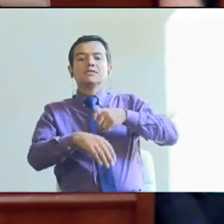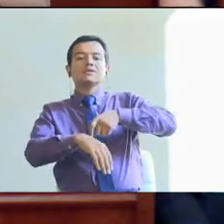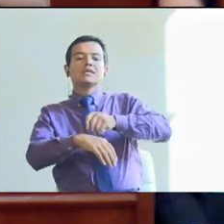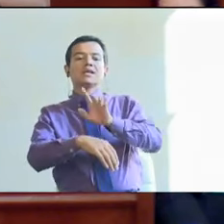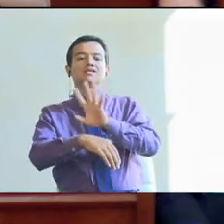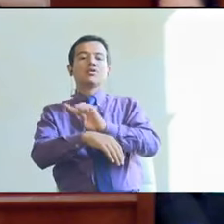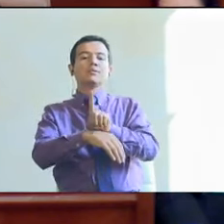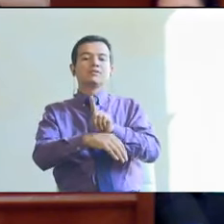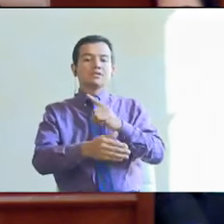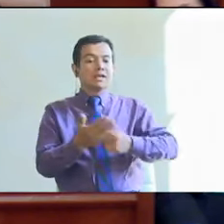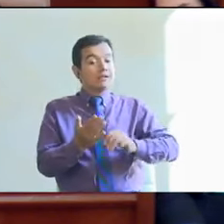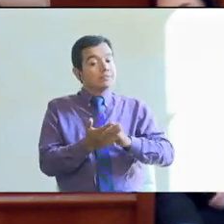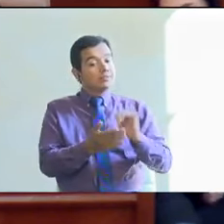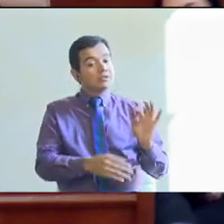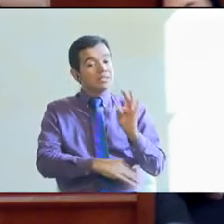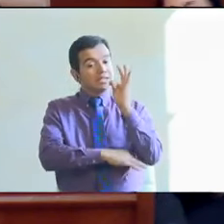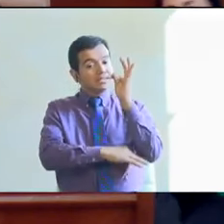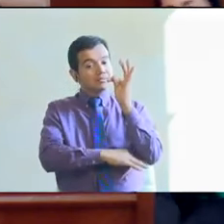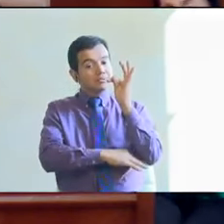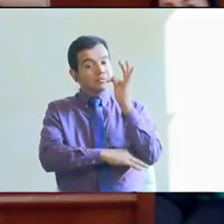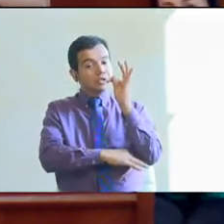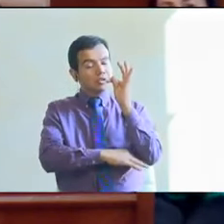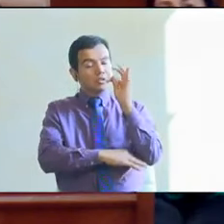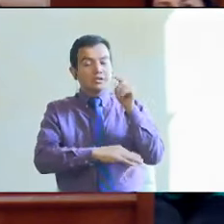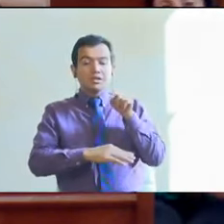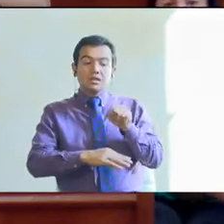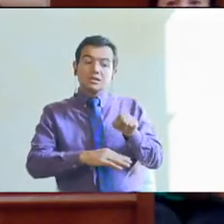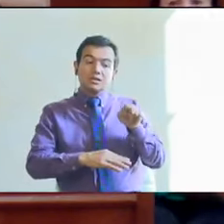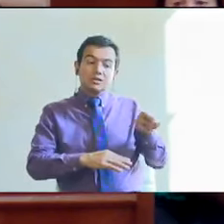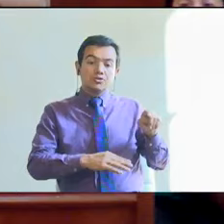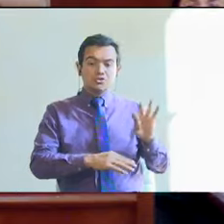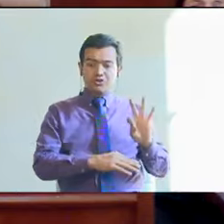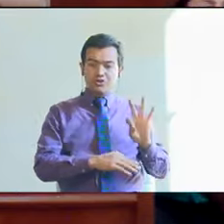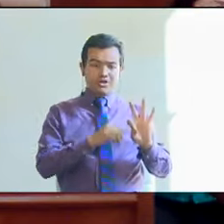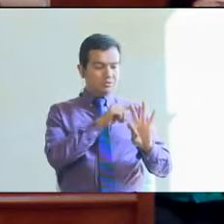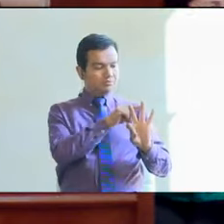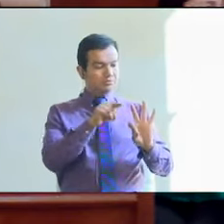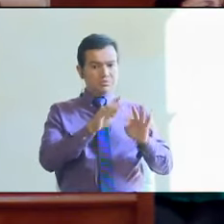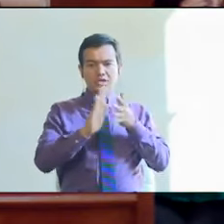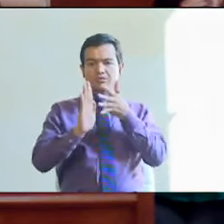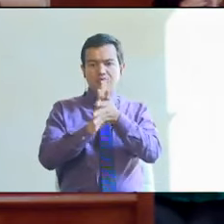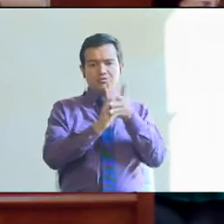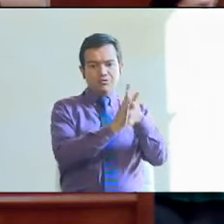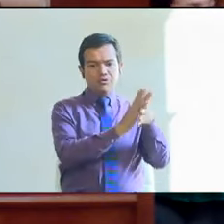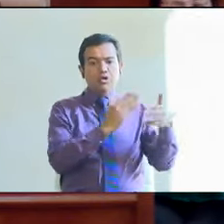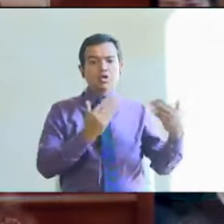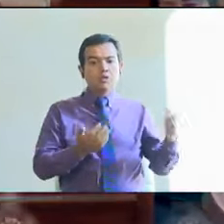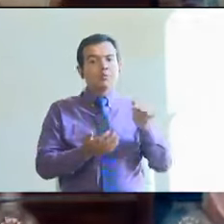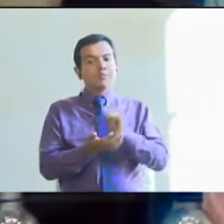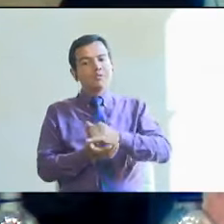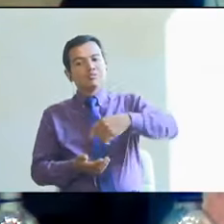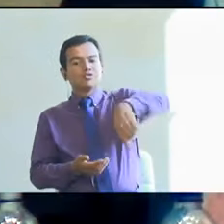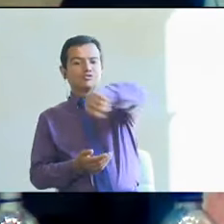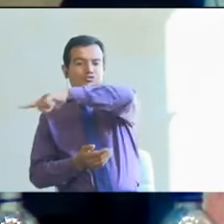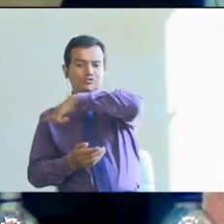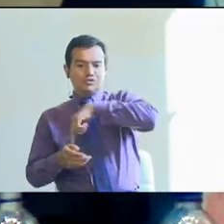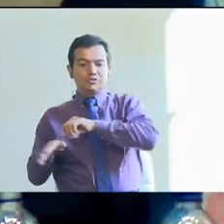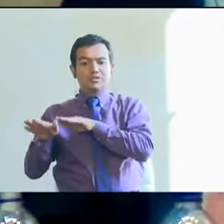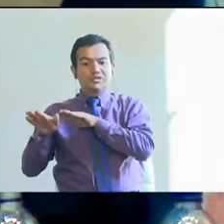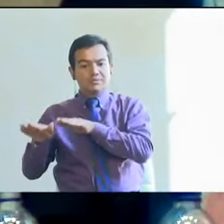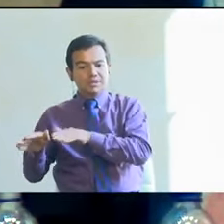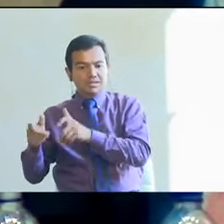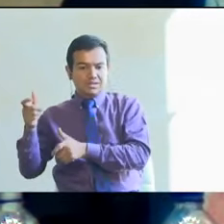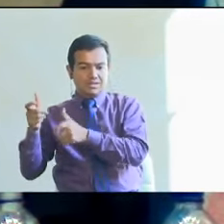es un testimonio que van a presentarle a todos los colombianos por el conducto de ustedes sus representantes a la